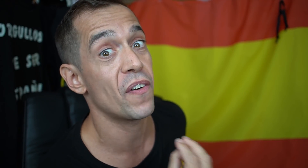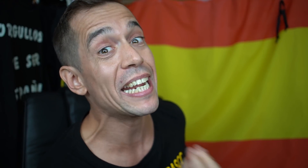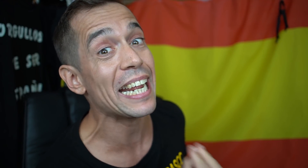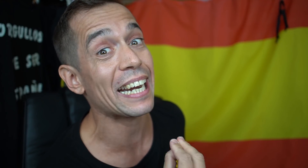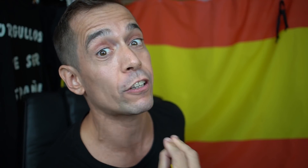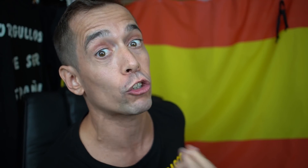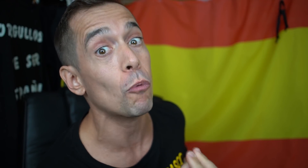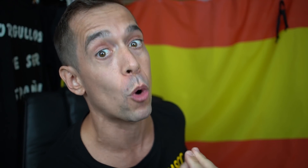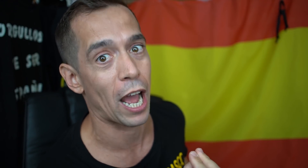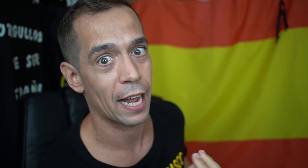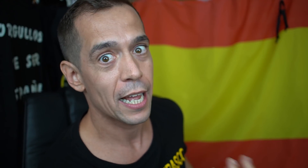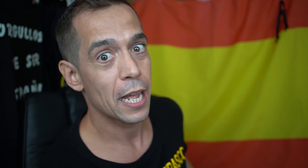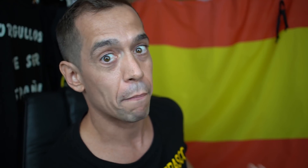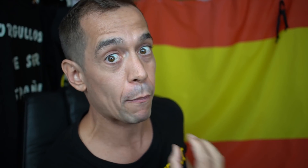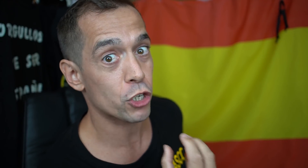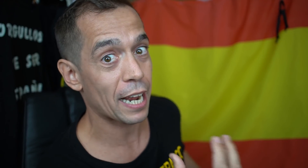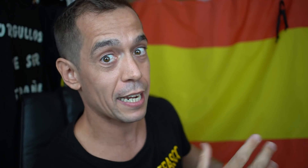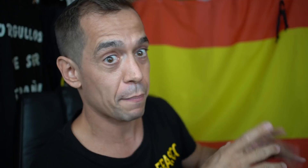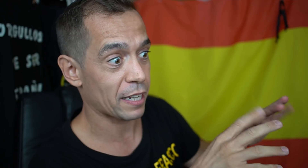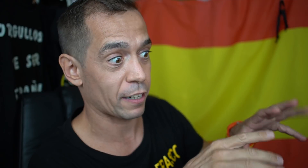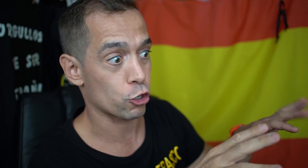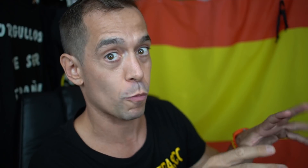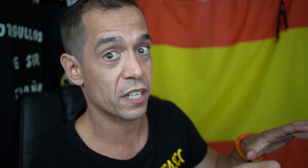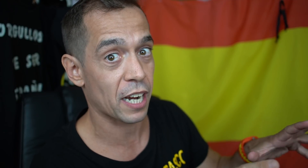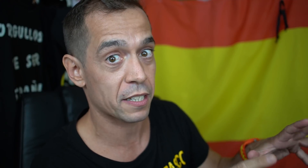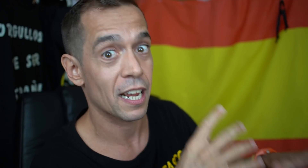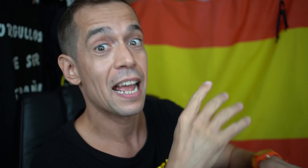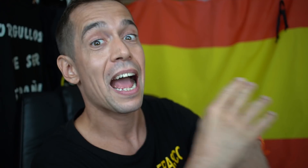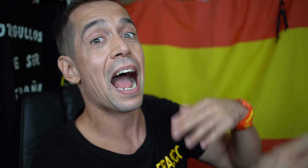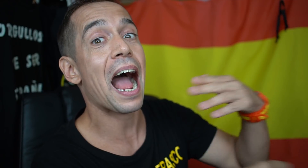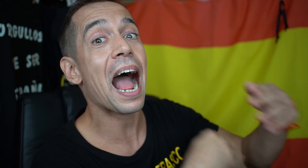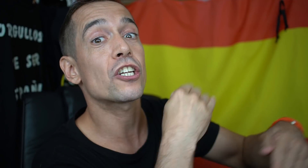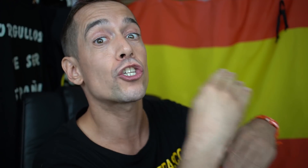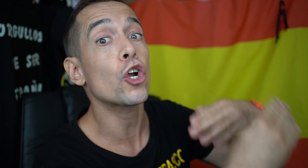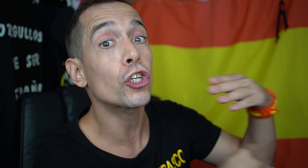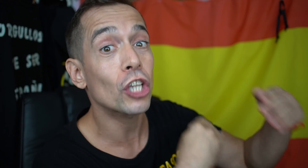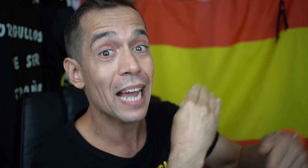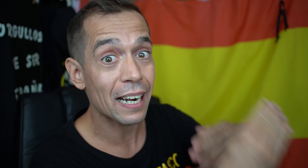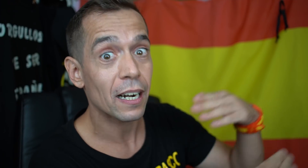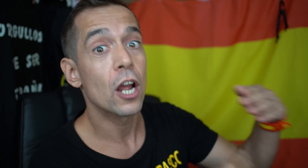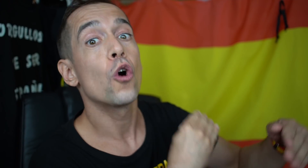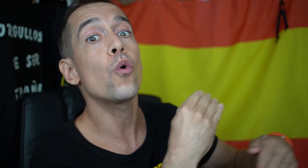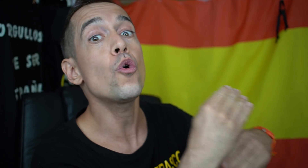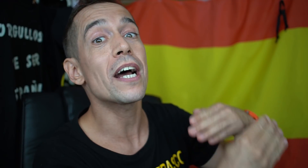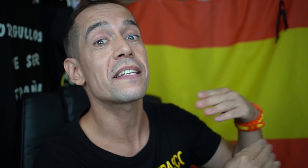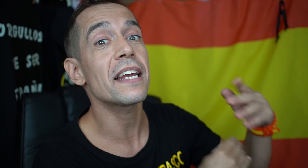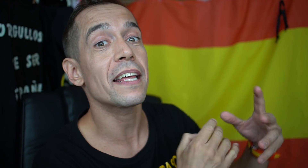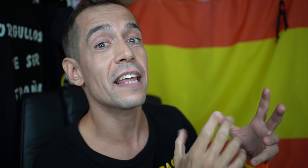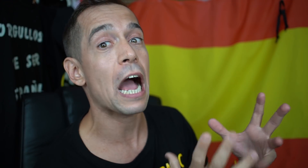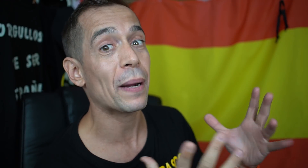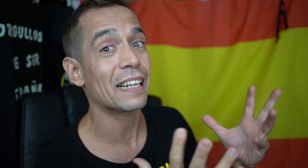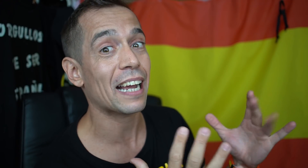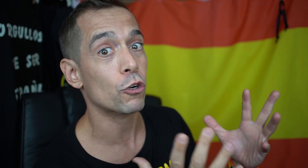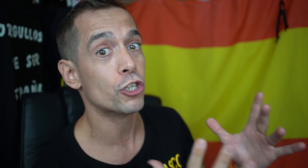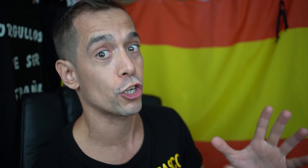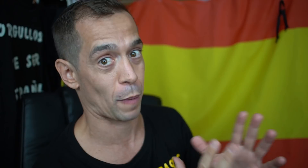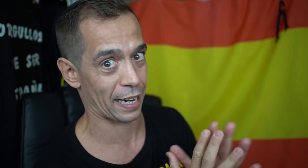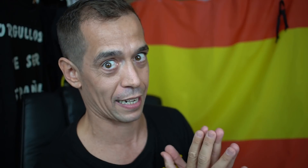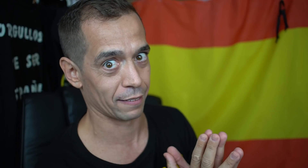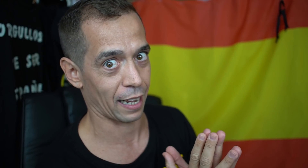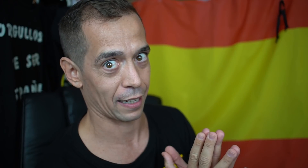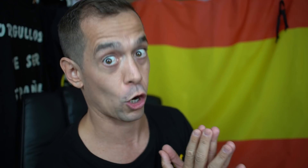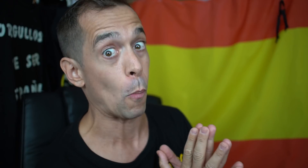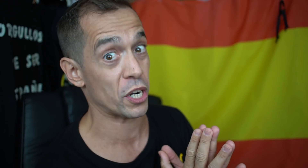llama Friki Retro Tómbola. Vamos a ir, mediante los superchats, a sortear una serie de aparatacos que